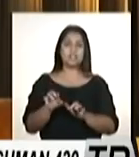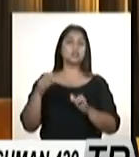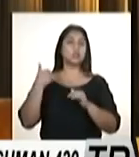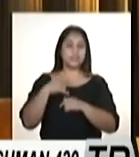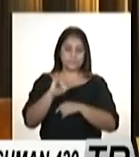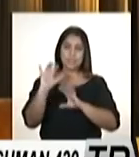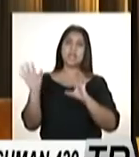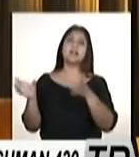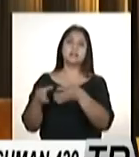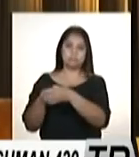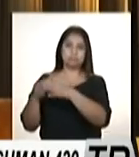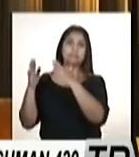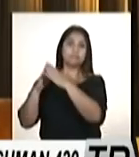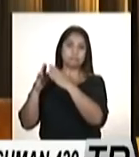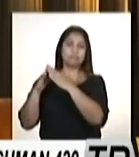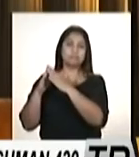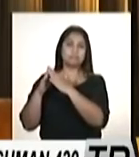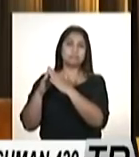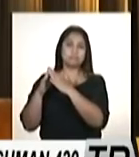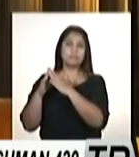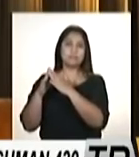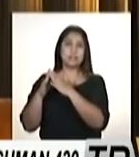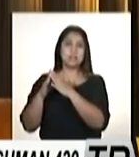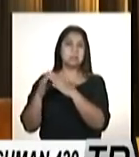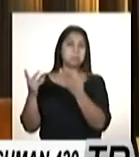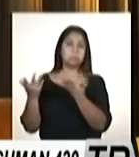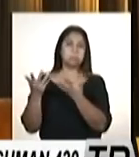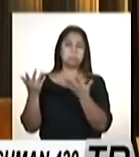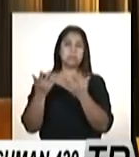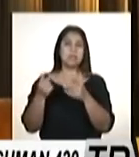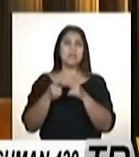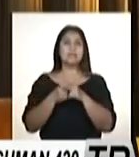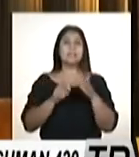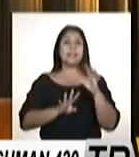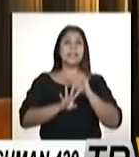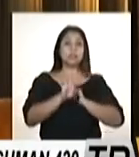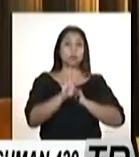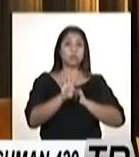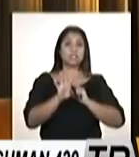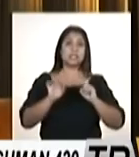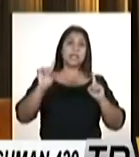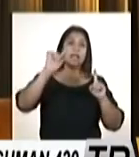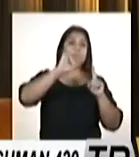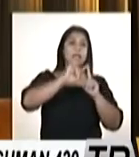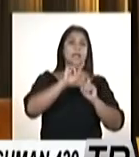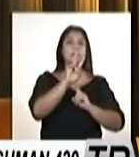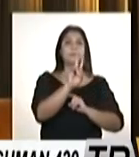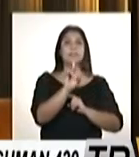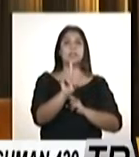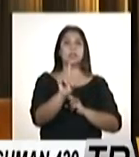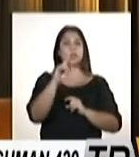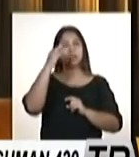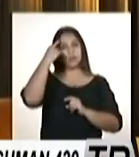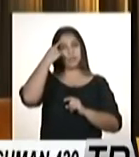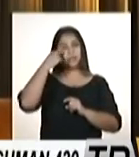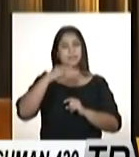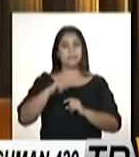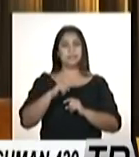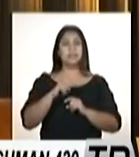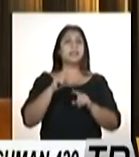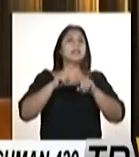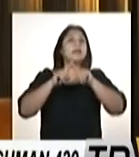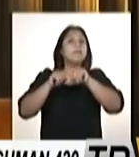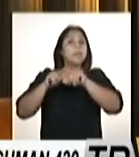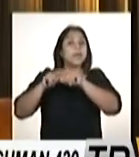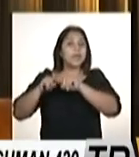momento en cuarentena. Una cuarentena que va desde los 14 hasta los 21 días, dependiendo